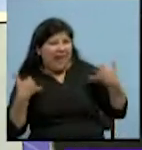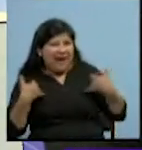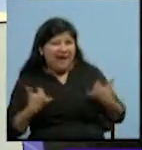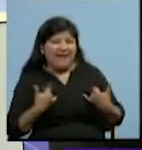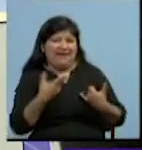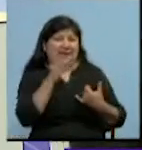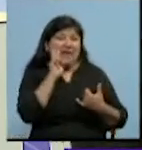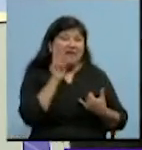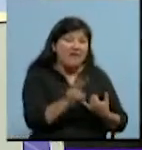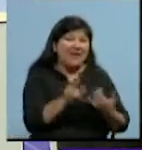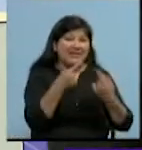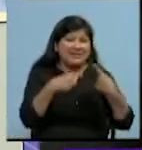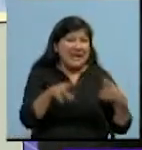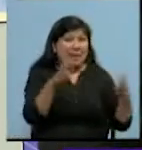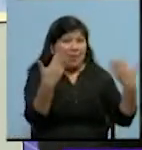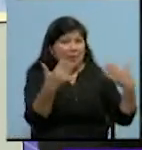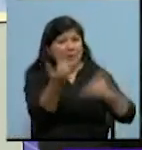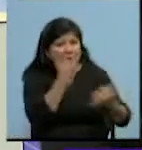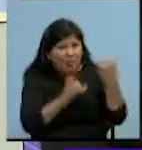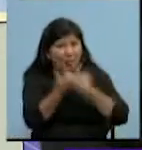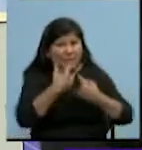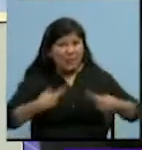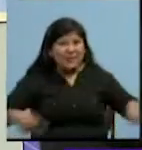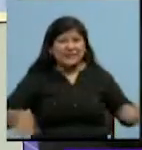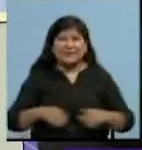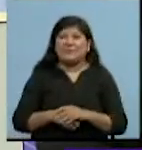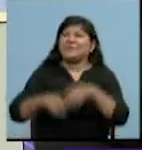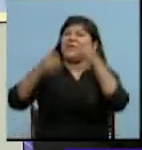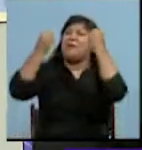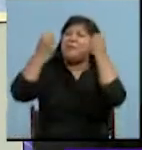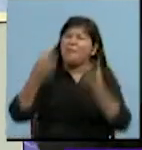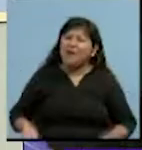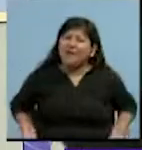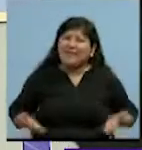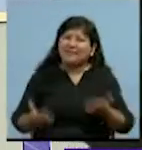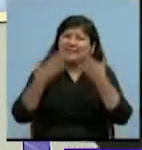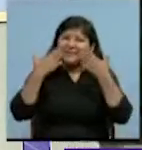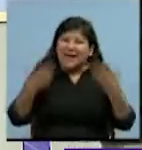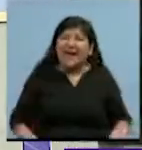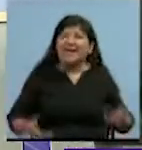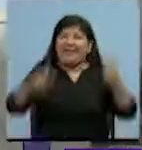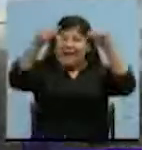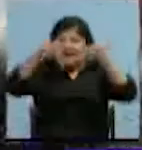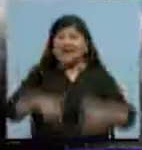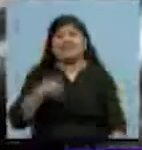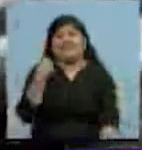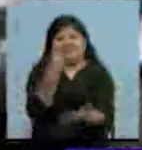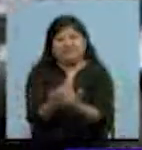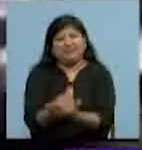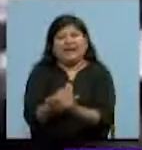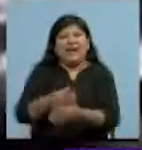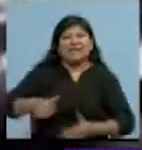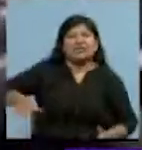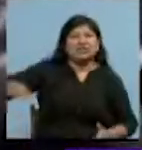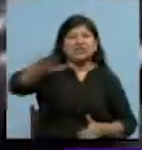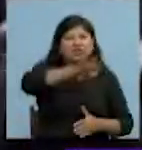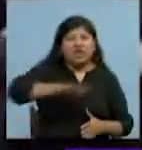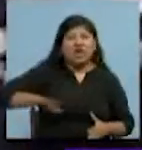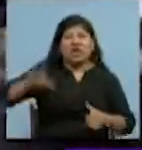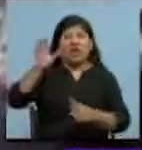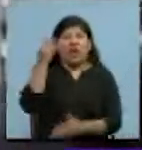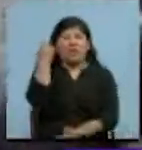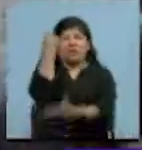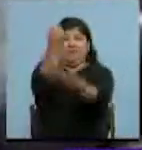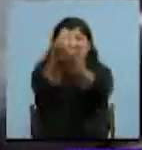Hola, hola, hola, muy buenas tardes. Muy buenas tardes a todos, acá estamos en el Monumento de la Independencia en Humahuaca para vivir la previa de lo que será el partido